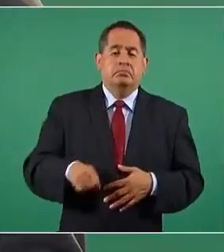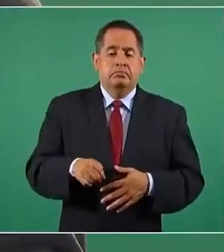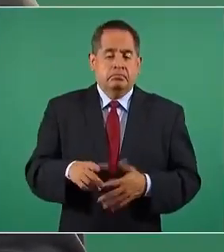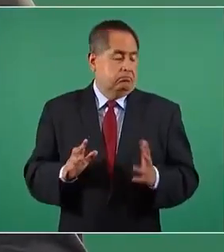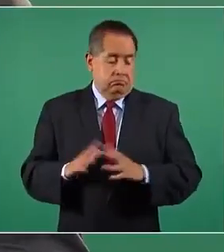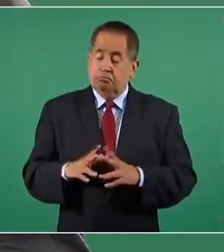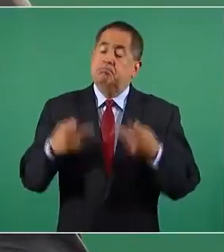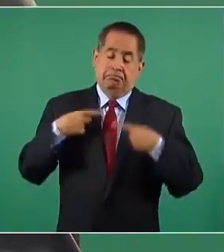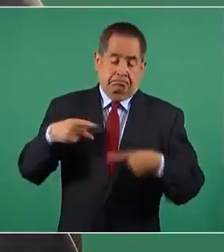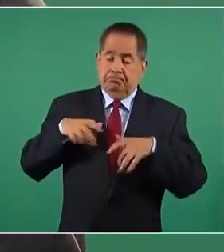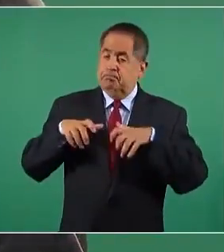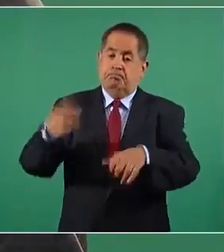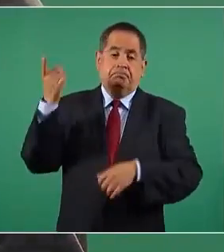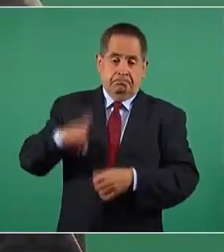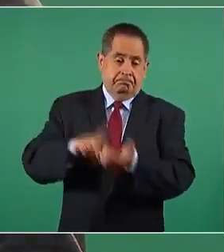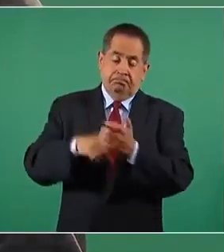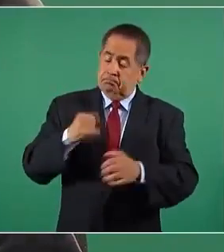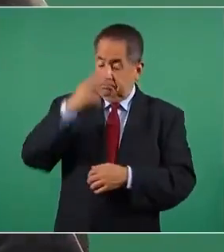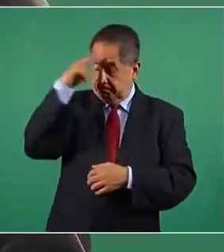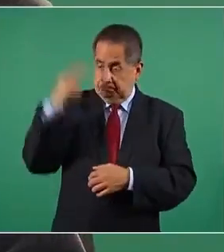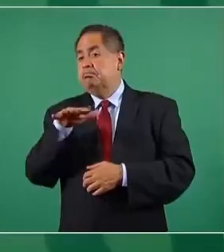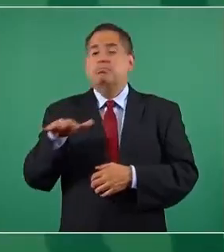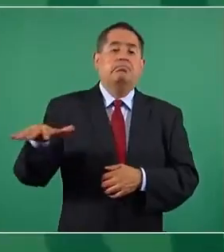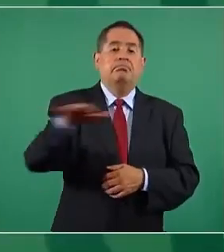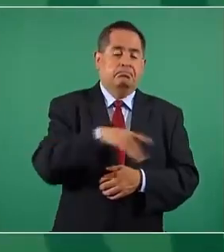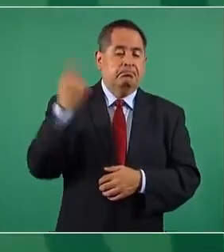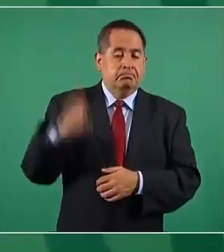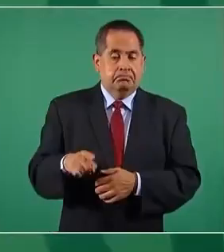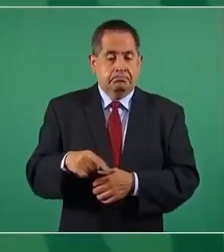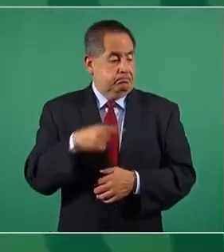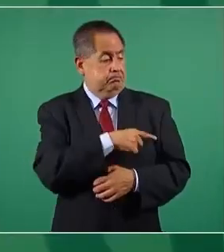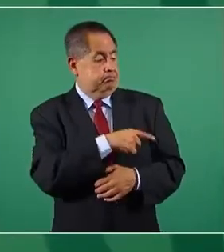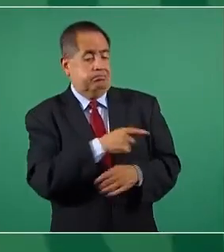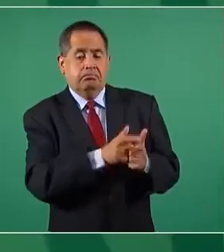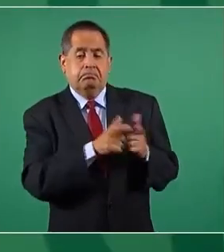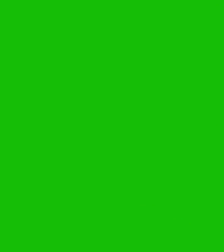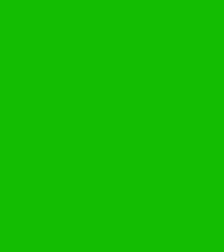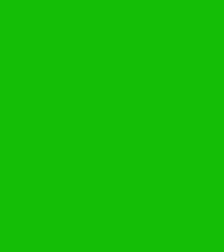democracia es el pueblo el que manda, no los potentados.